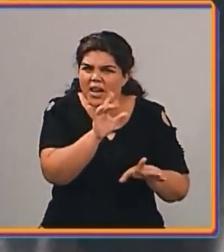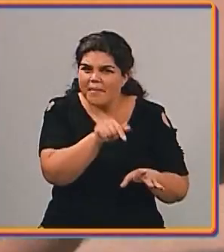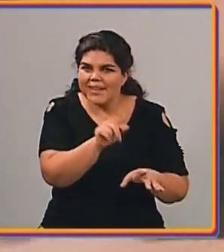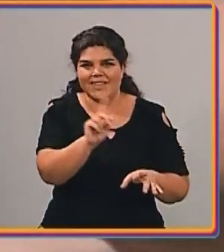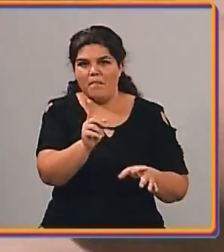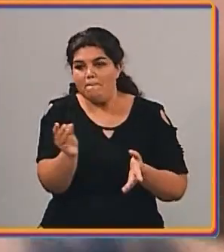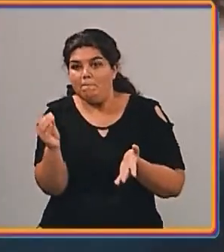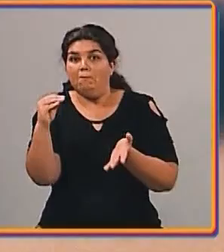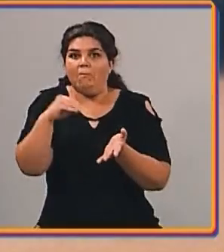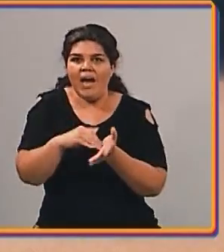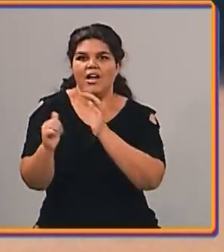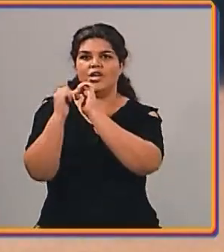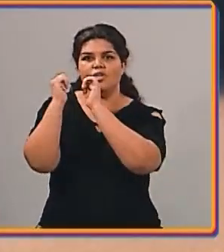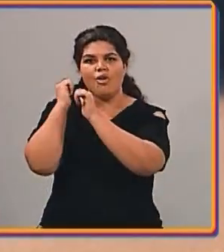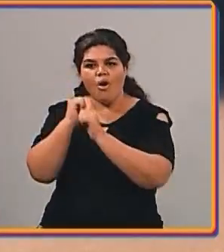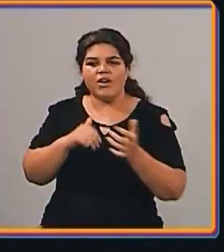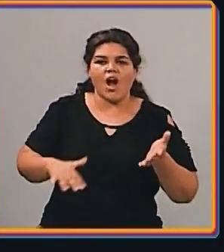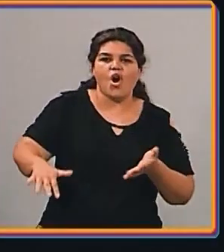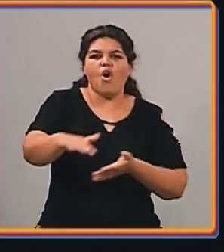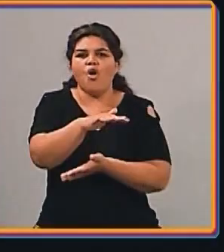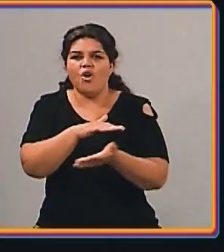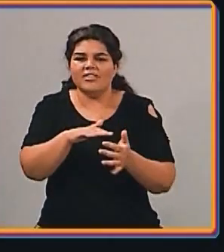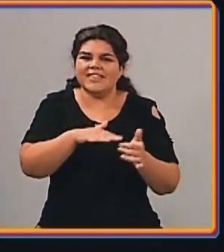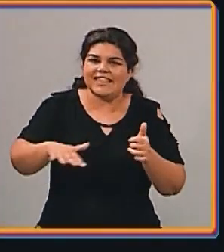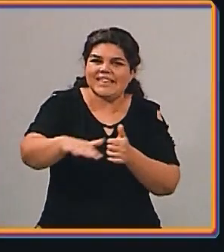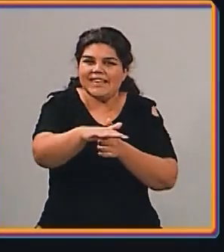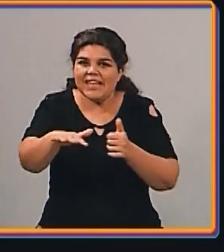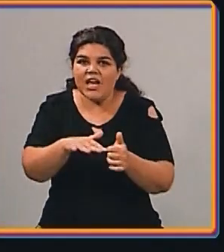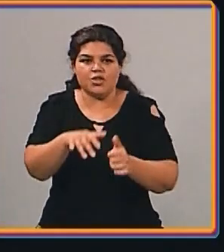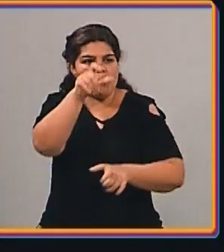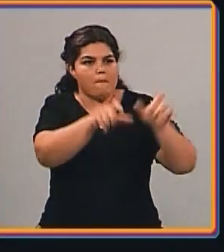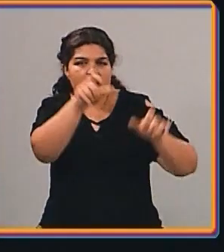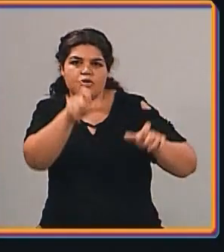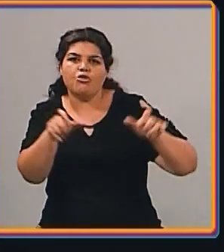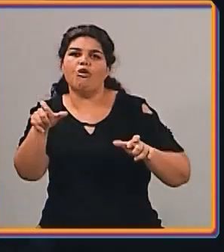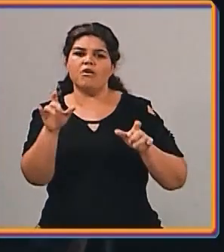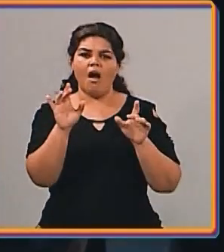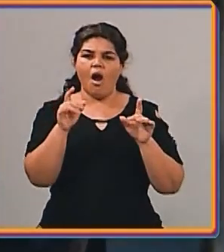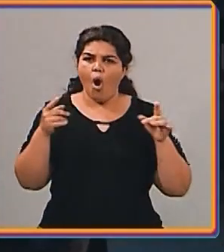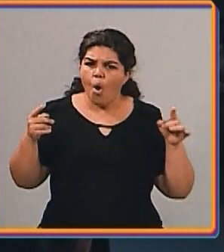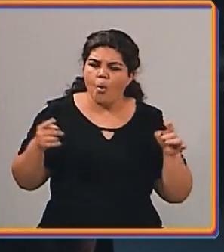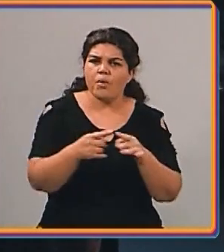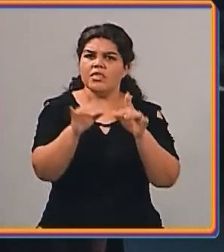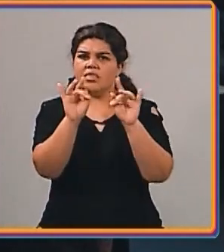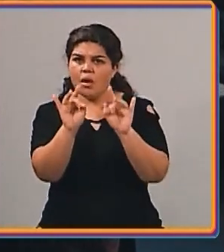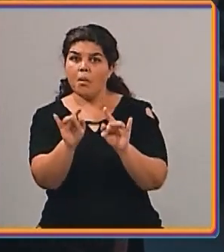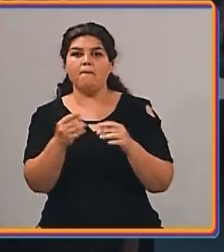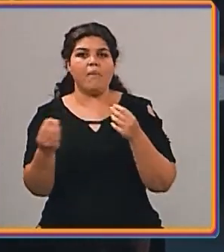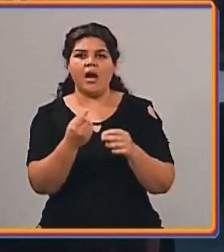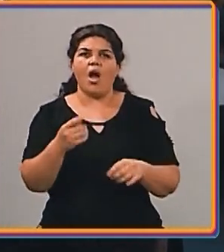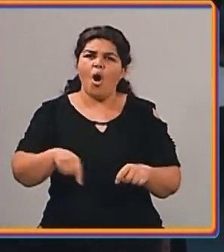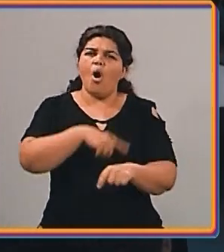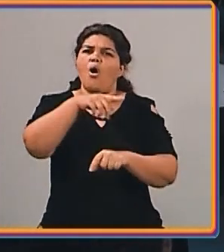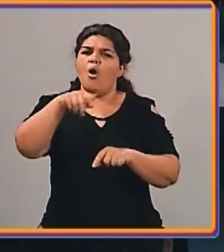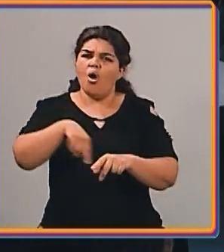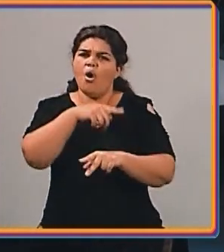nos proponen historias, contextos, personajes y objetivos mucho más complejos para que disfrutemos de horas de diversión jugando